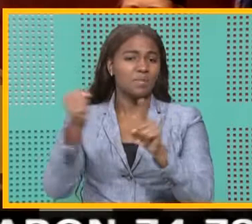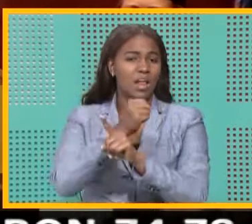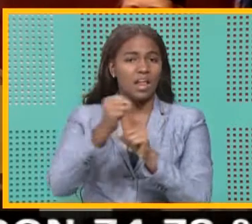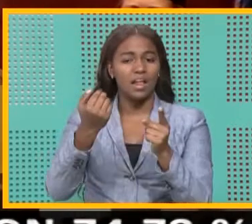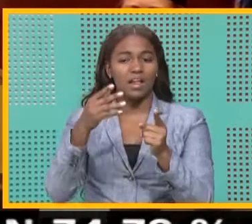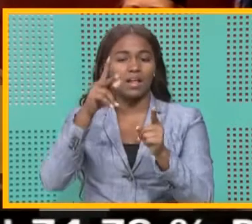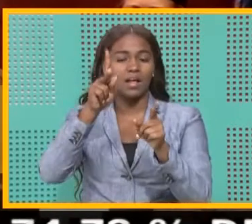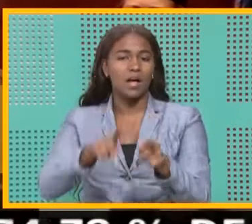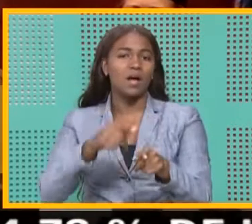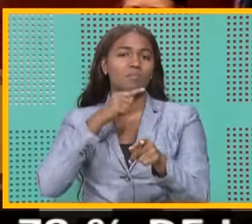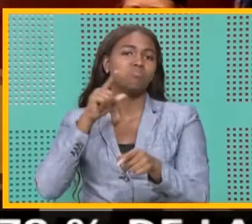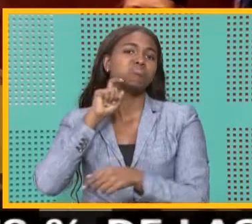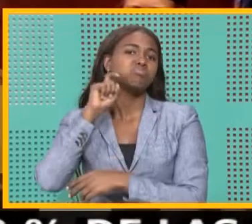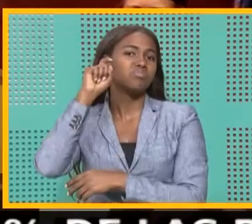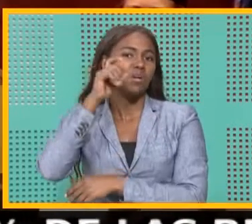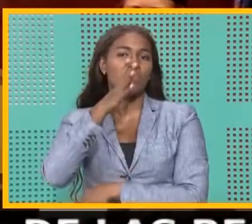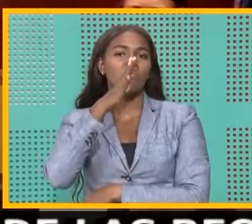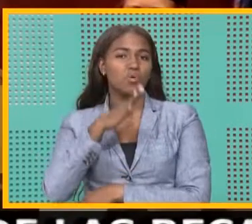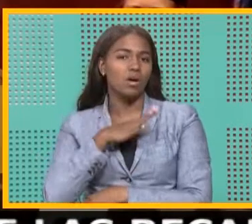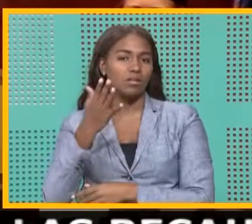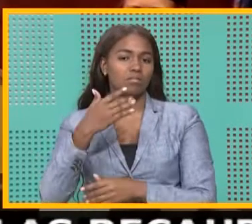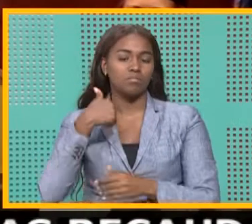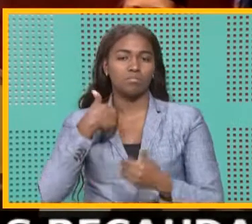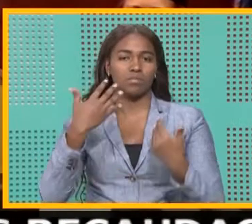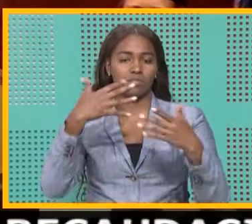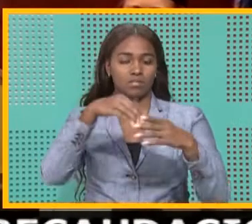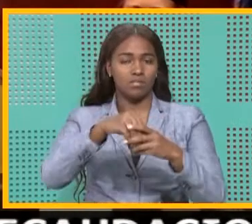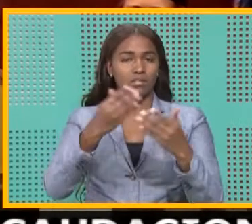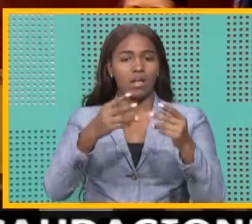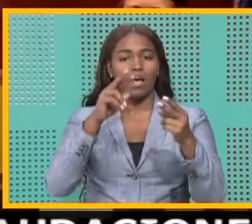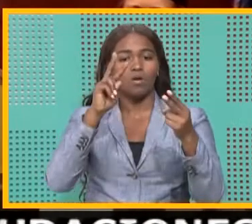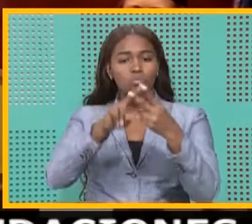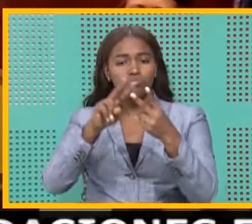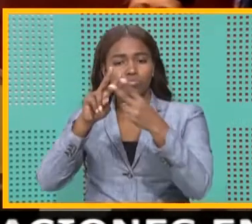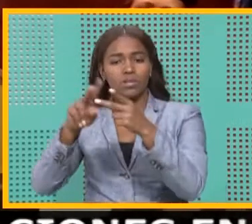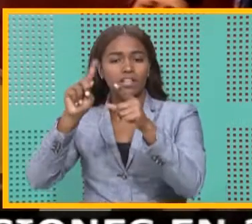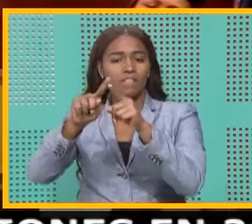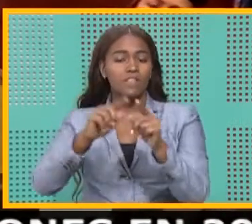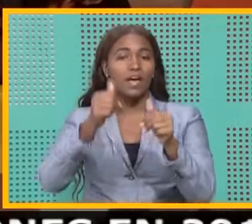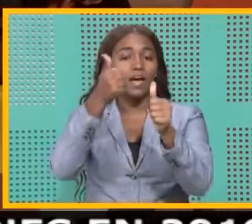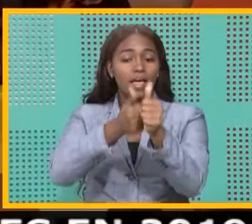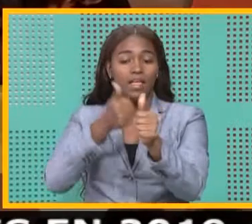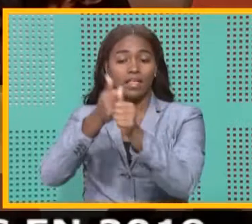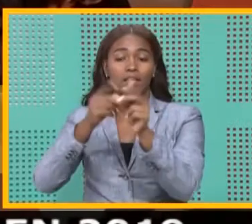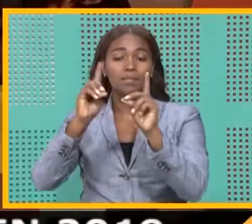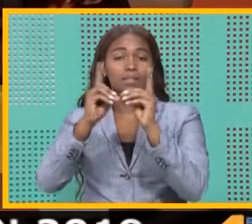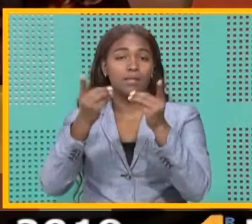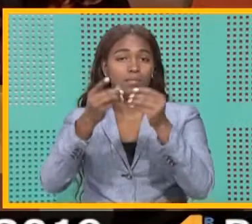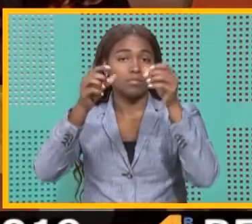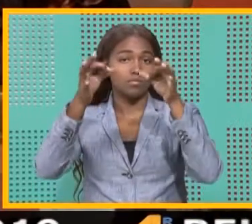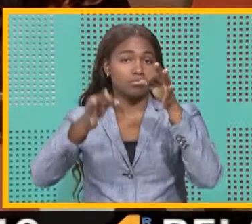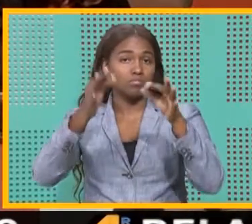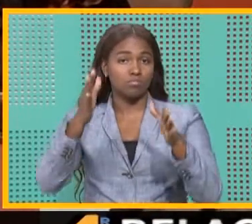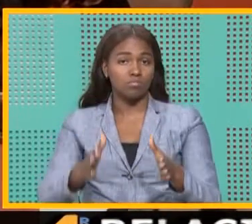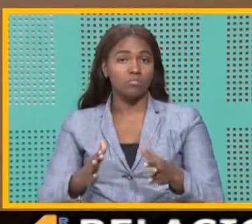género, conocidos como cámaras Excel, en cada departamento judicial.